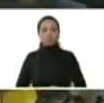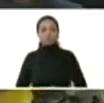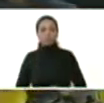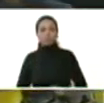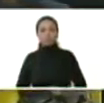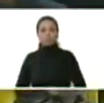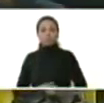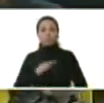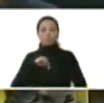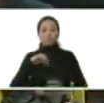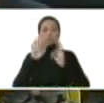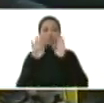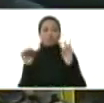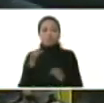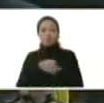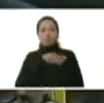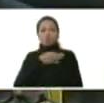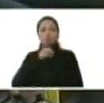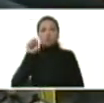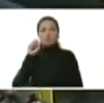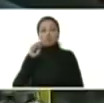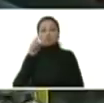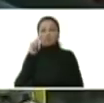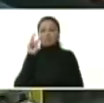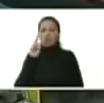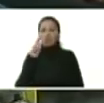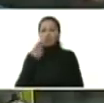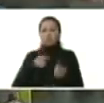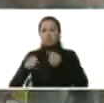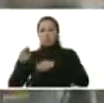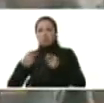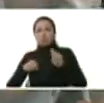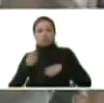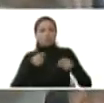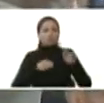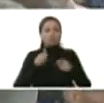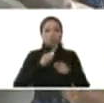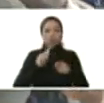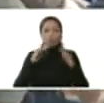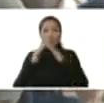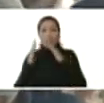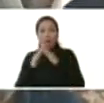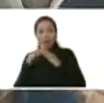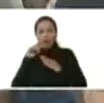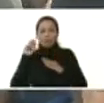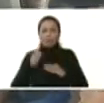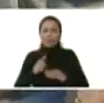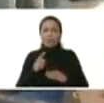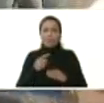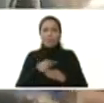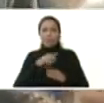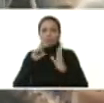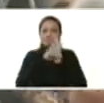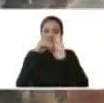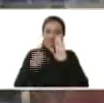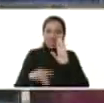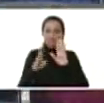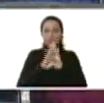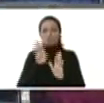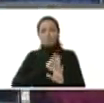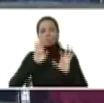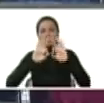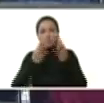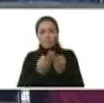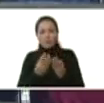socialista, no es una mercancía. La vivienda tiene que ser un derecho de la